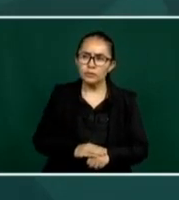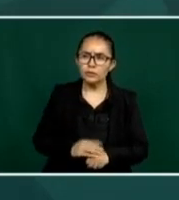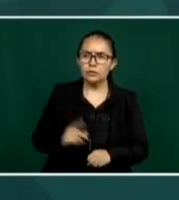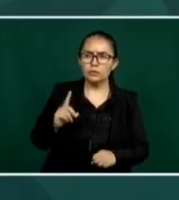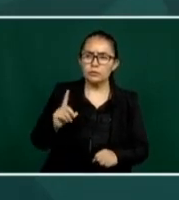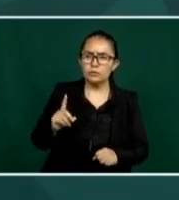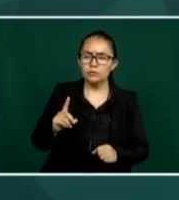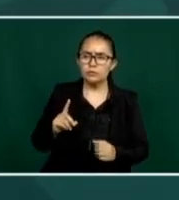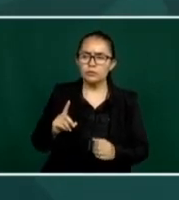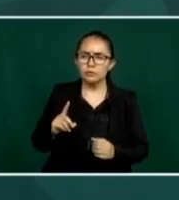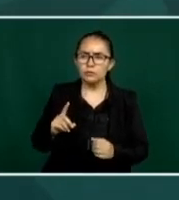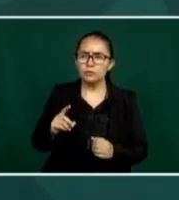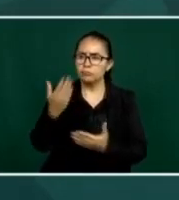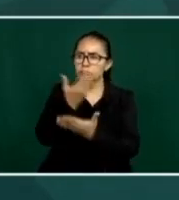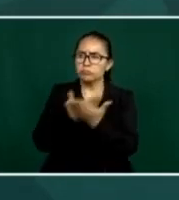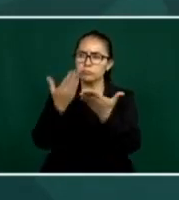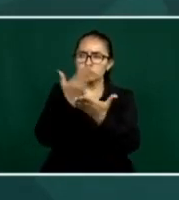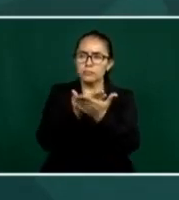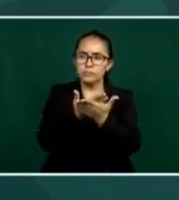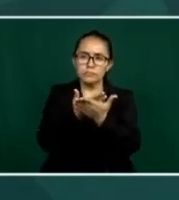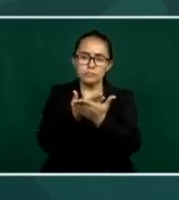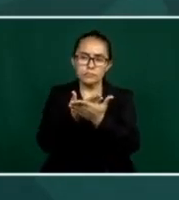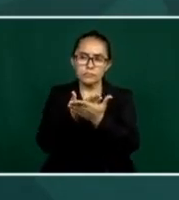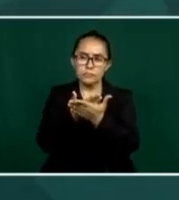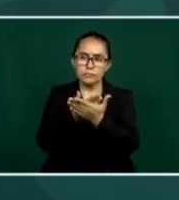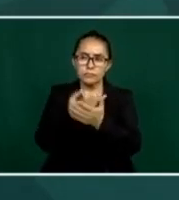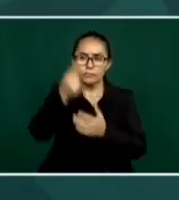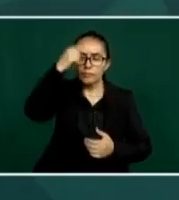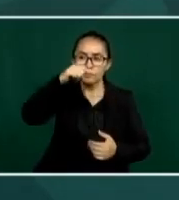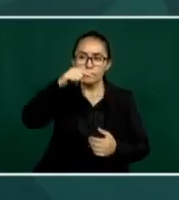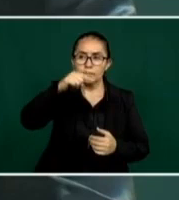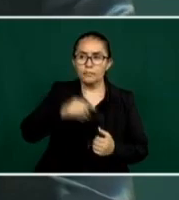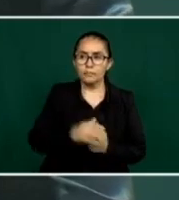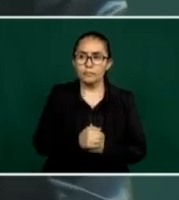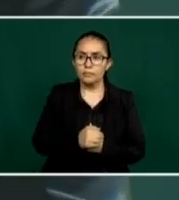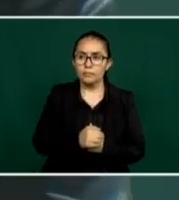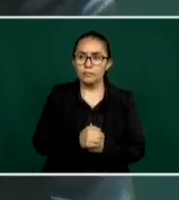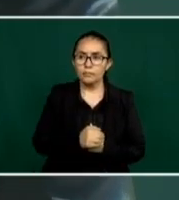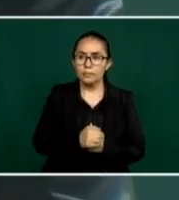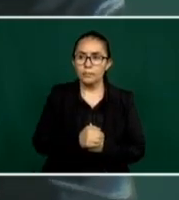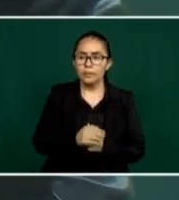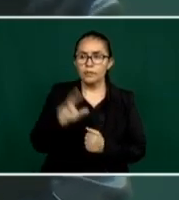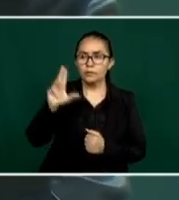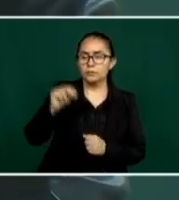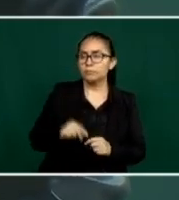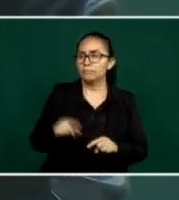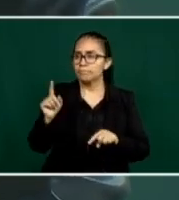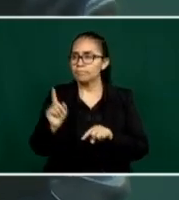una propuesta para que no se desaloje